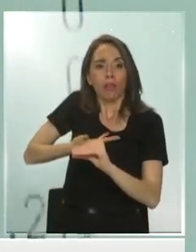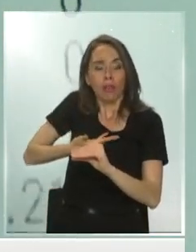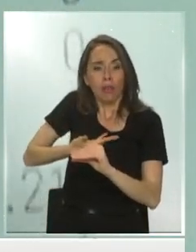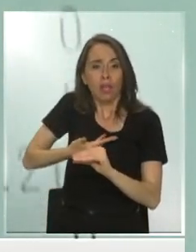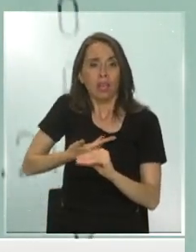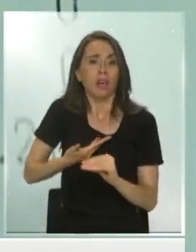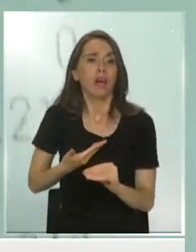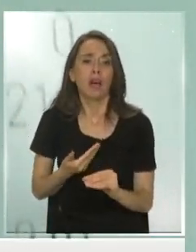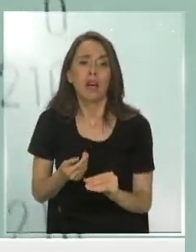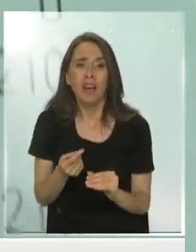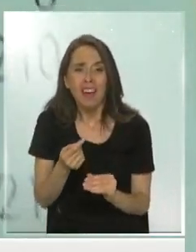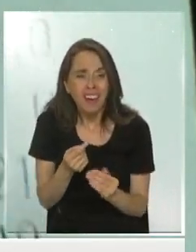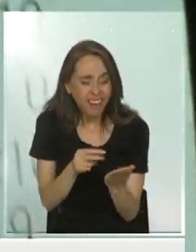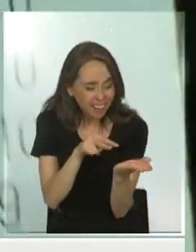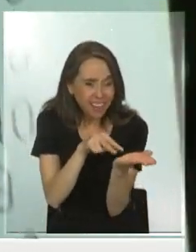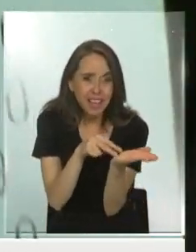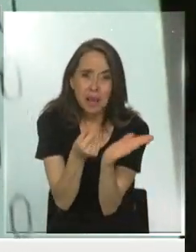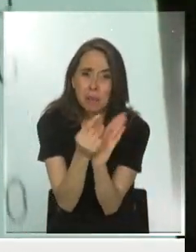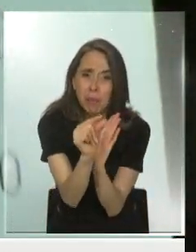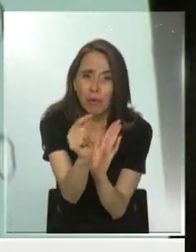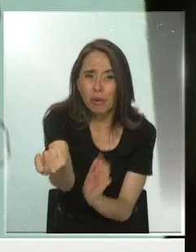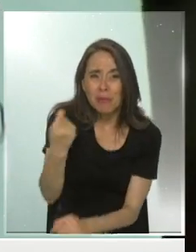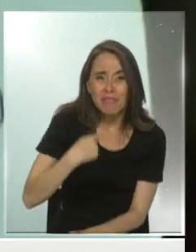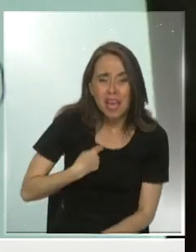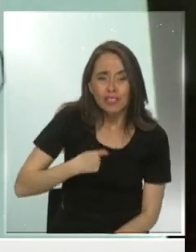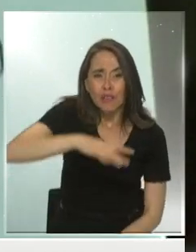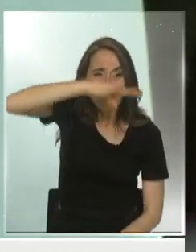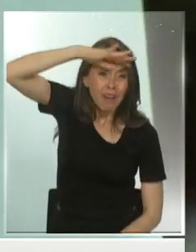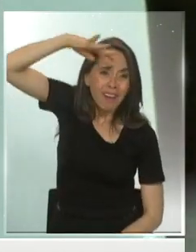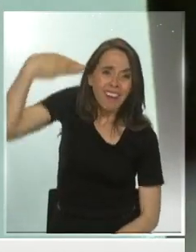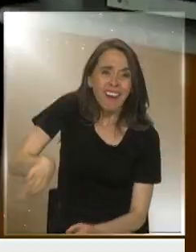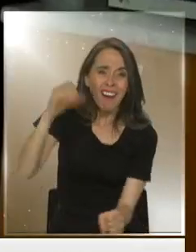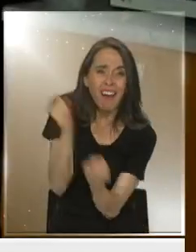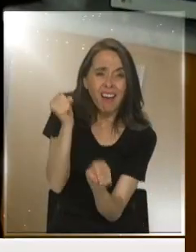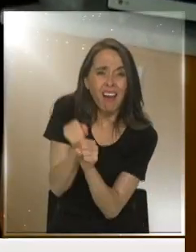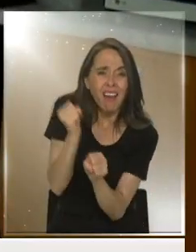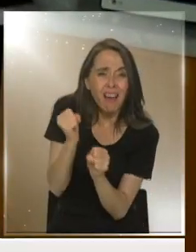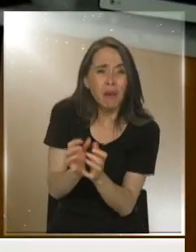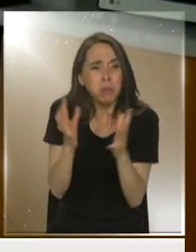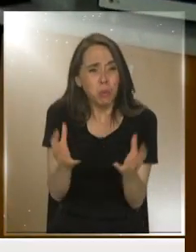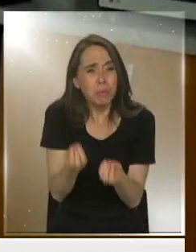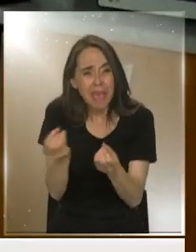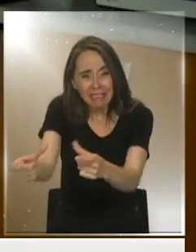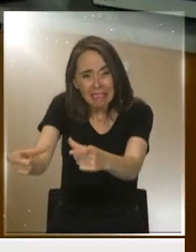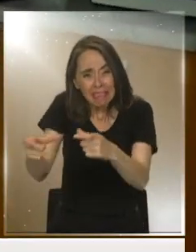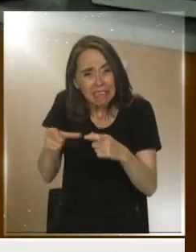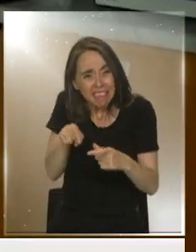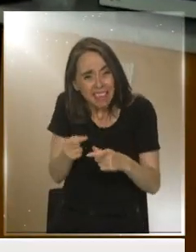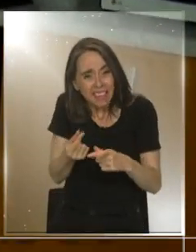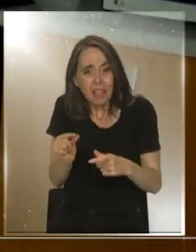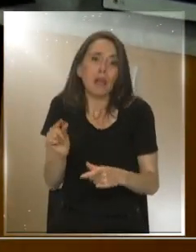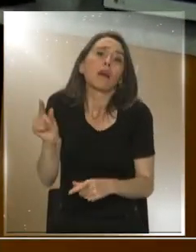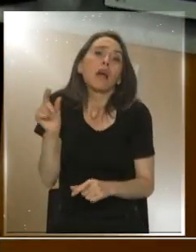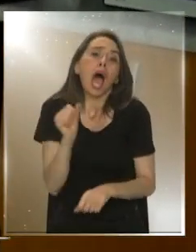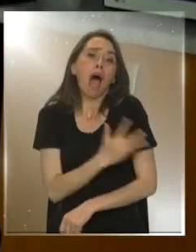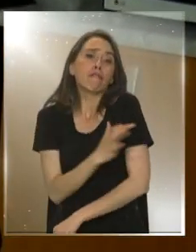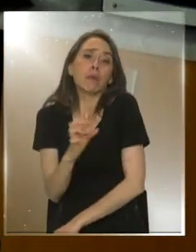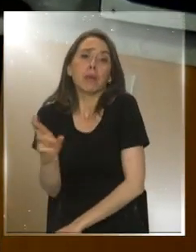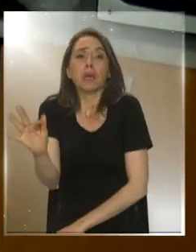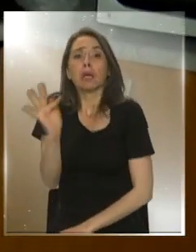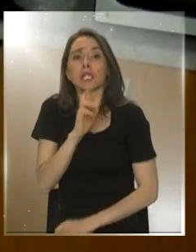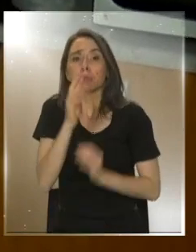Yo dije, pero ¿cómo tampoco? Le dije, ¿cómo tan poca plata? ¿Y cómo trabajar tanto? Le dije, ¿para aquí? Me dijo, eso es, pues, me